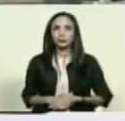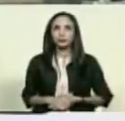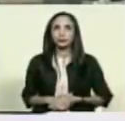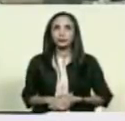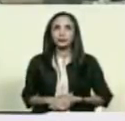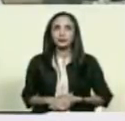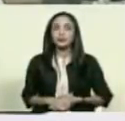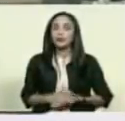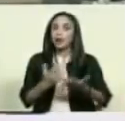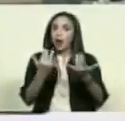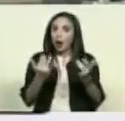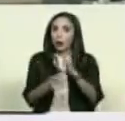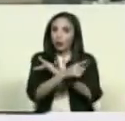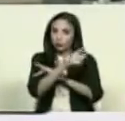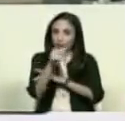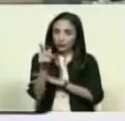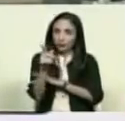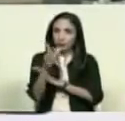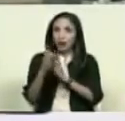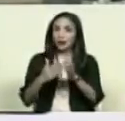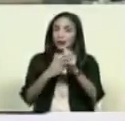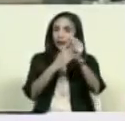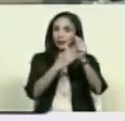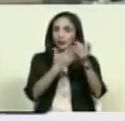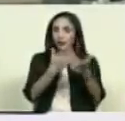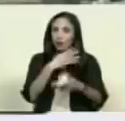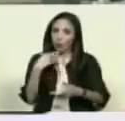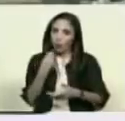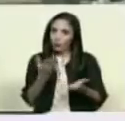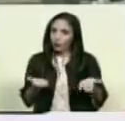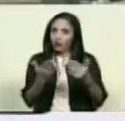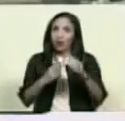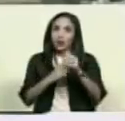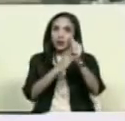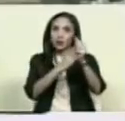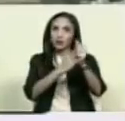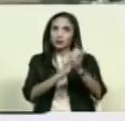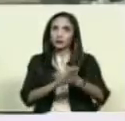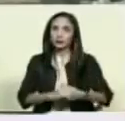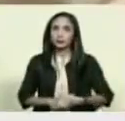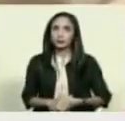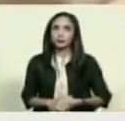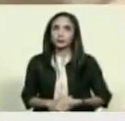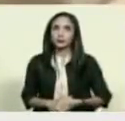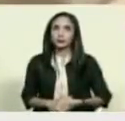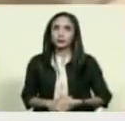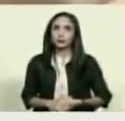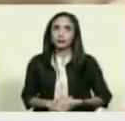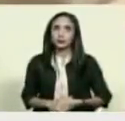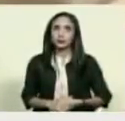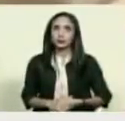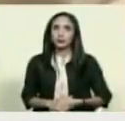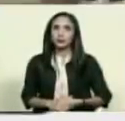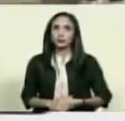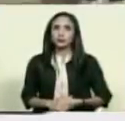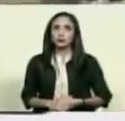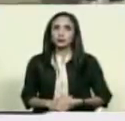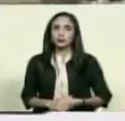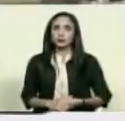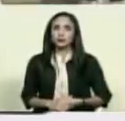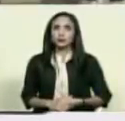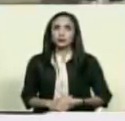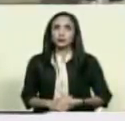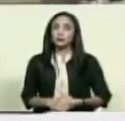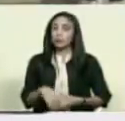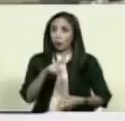ustedes, líderes juveniles, constituyentes, viceministros, viceministras, ustedes